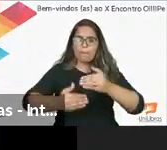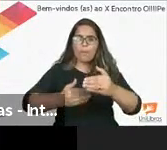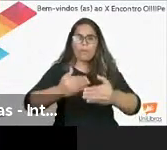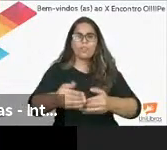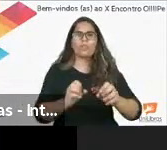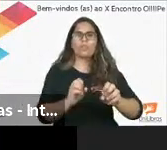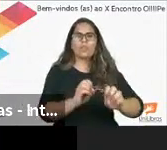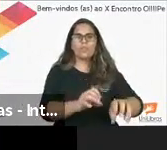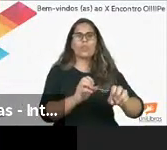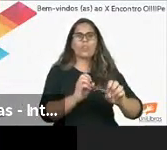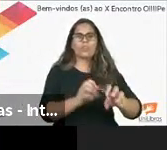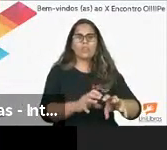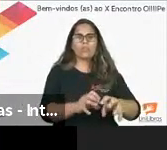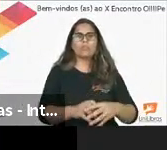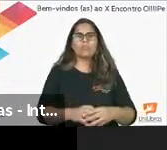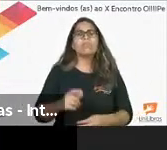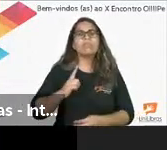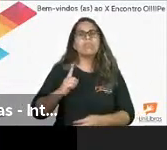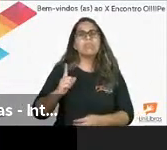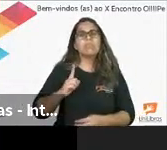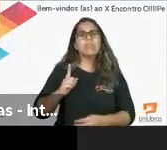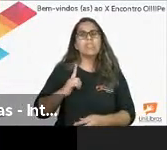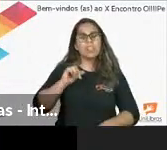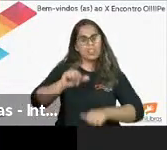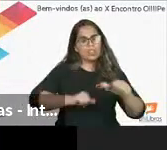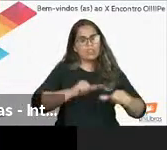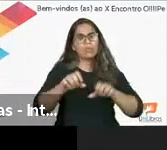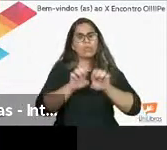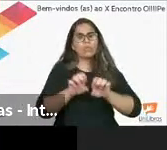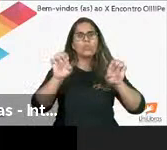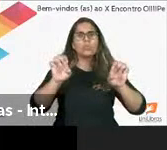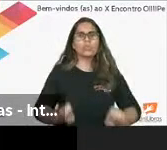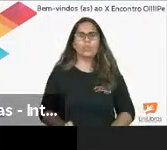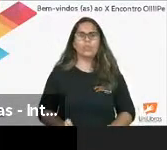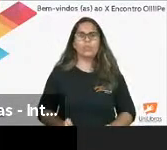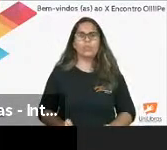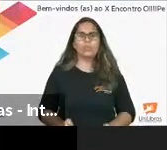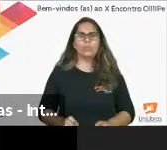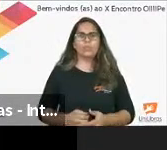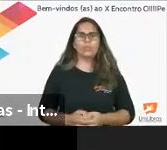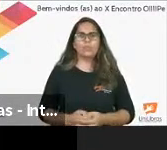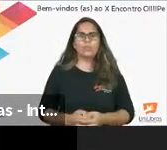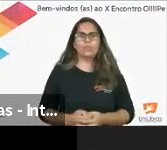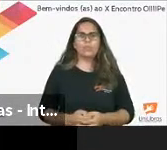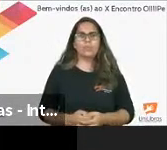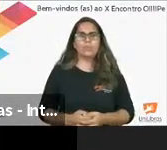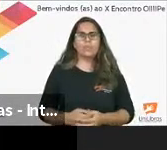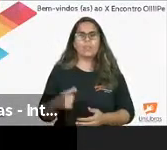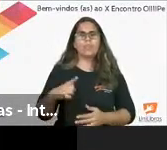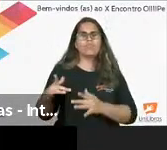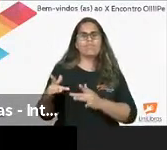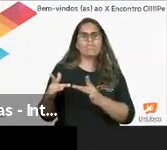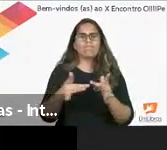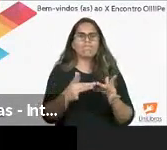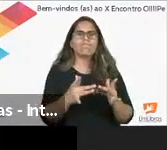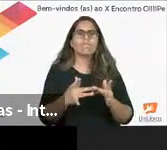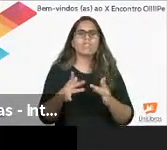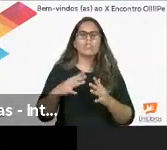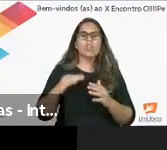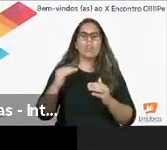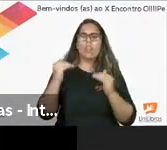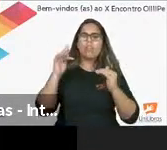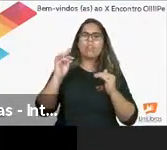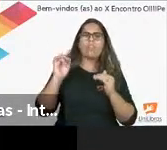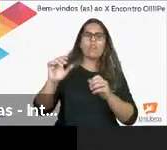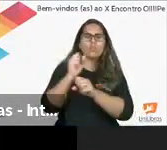educación tiene esta forma, transformación estructural en la convivencia. En los humanos, convivencia, vivir social, ocurre